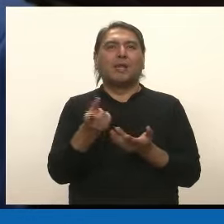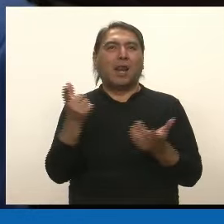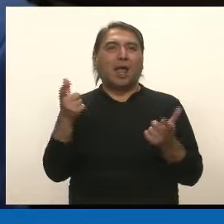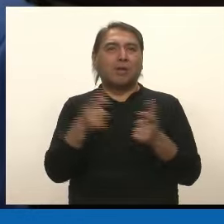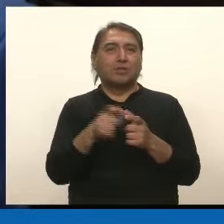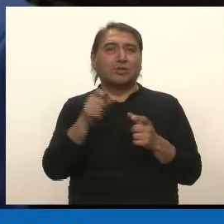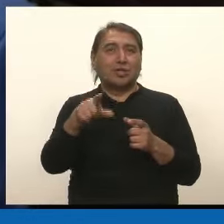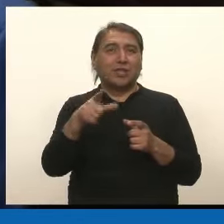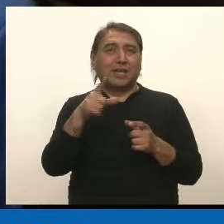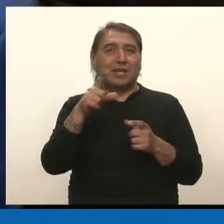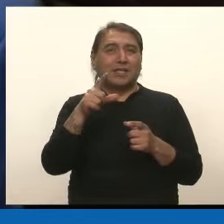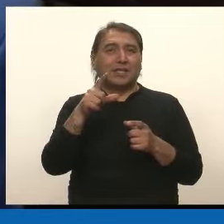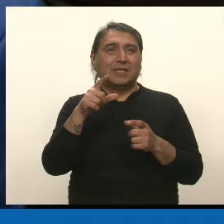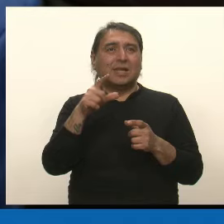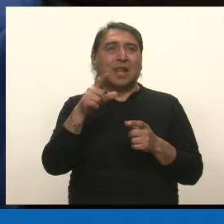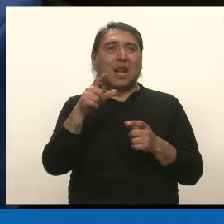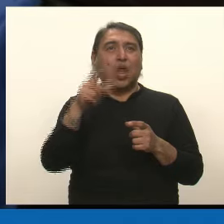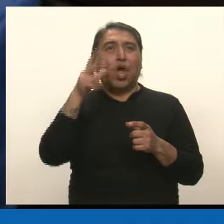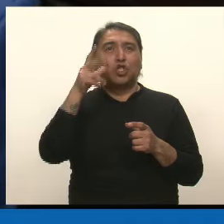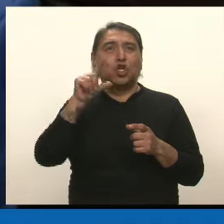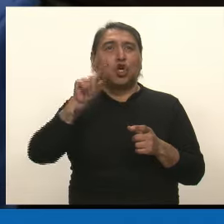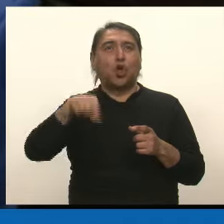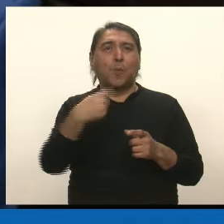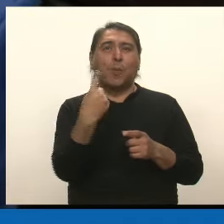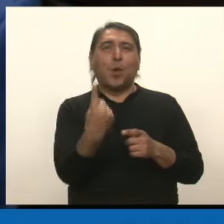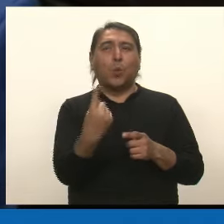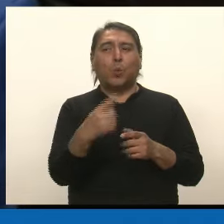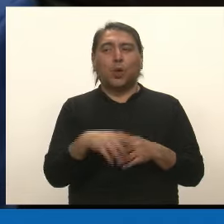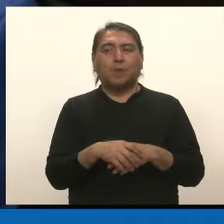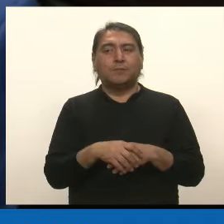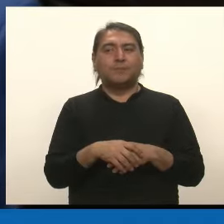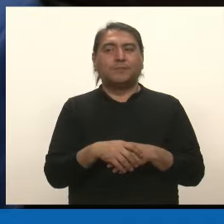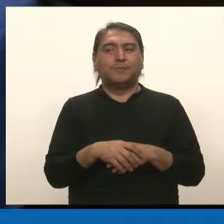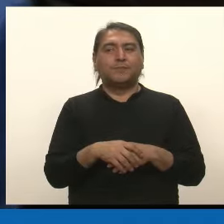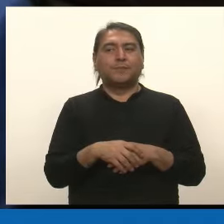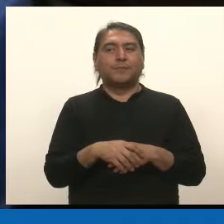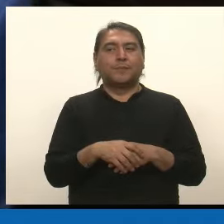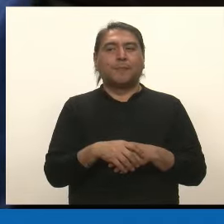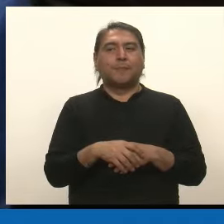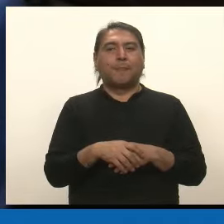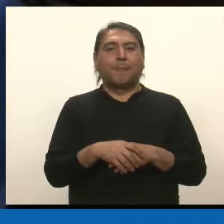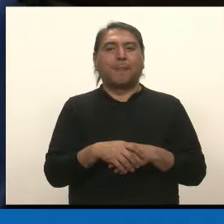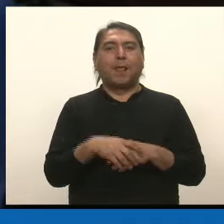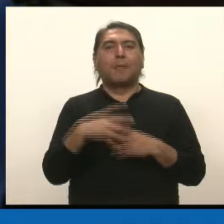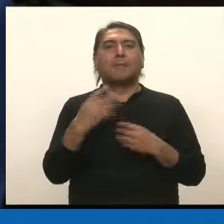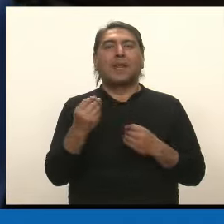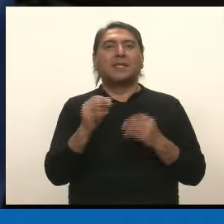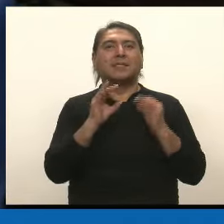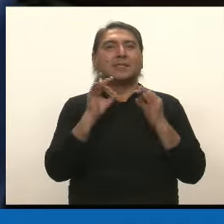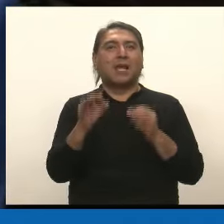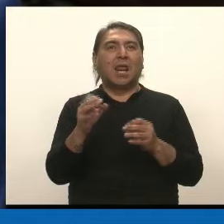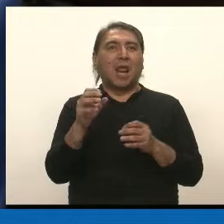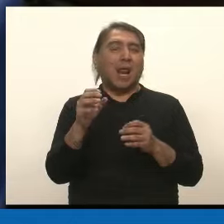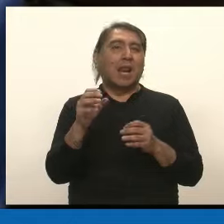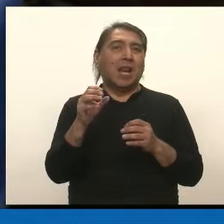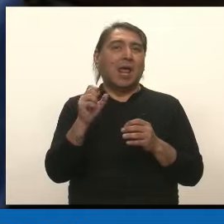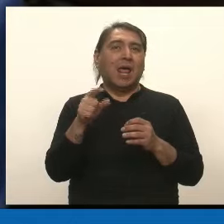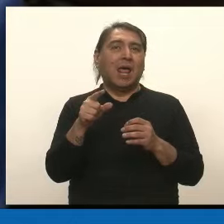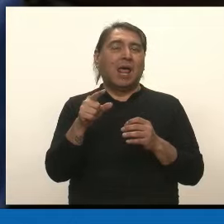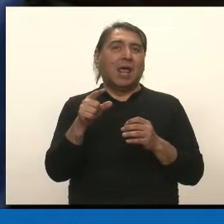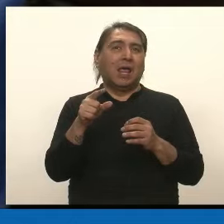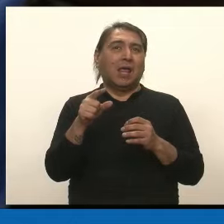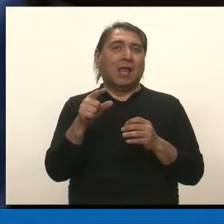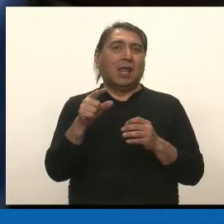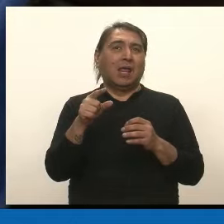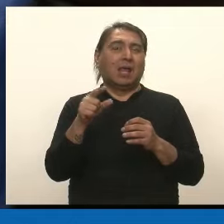adicional del 8,1 para para alcanzar la inflación que tuvimos en